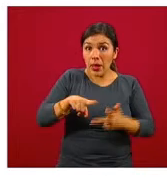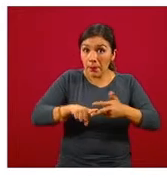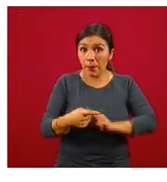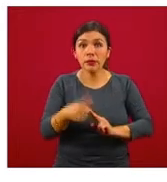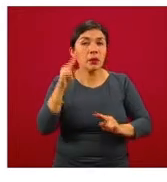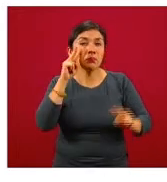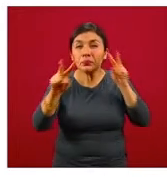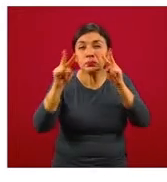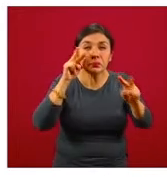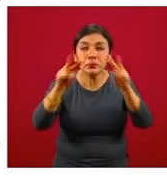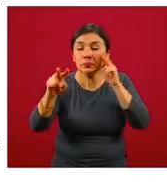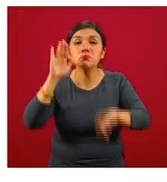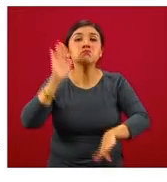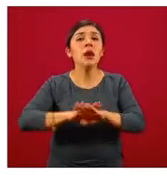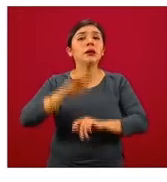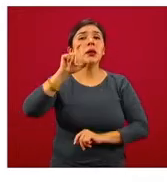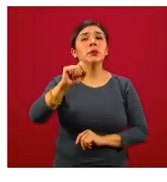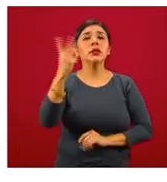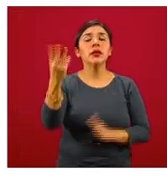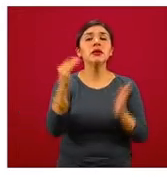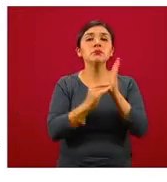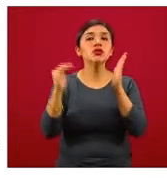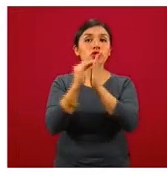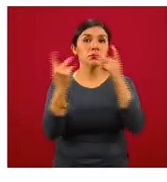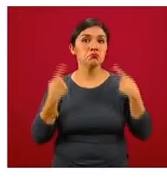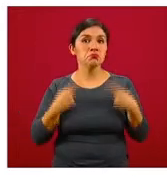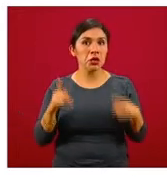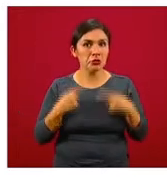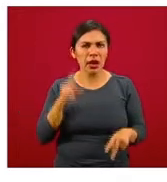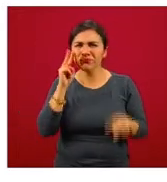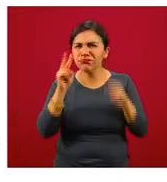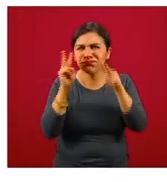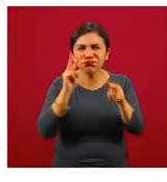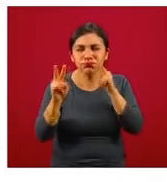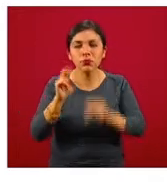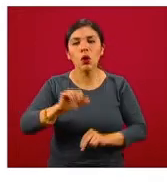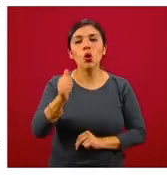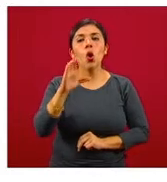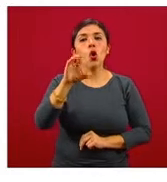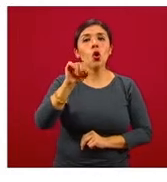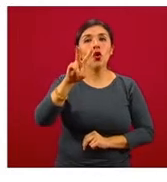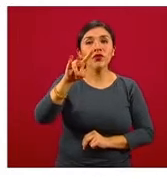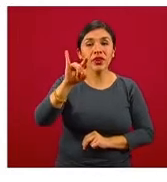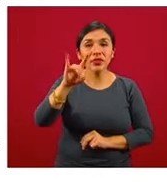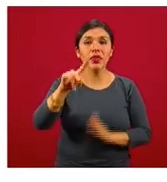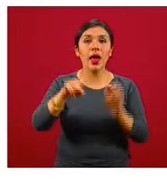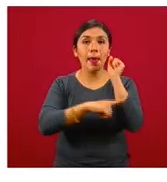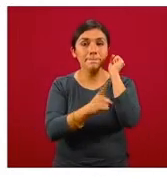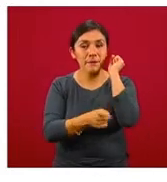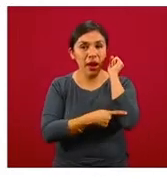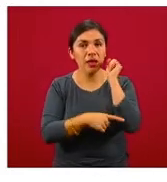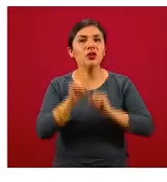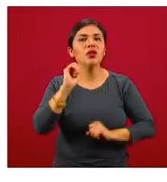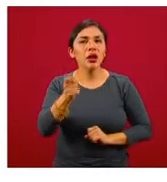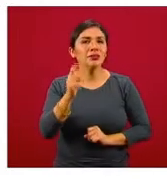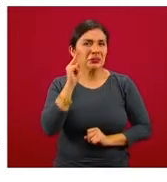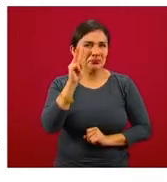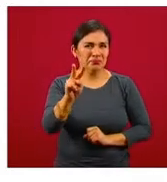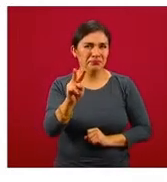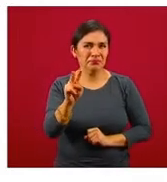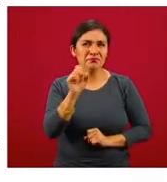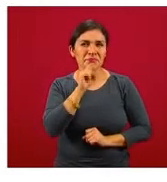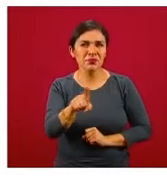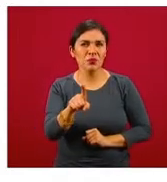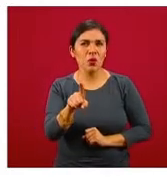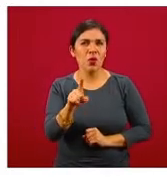This has vistos been seen por by más de more than 23 23 millones de million personas. people. COVID y embarazo, COVID and hablando de lo pregnancy, que talking vimos about hace